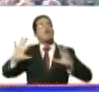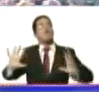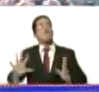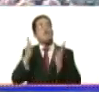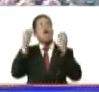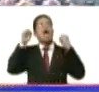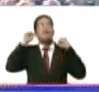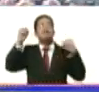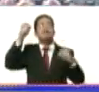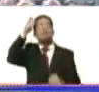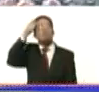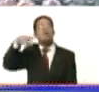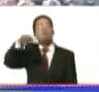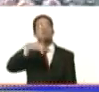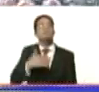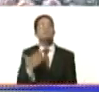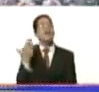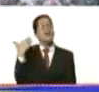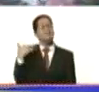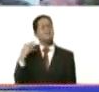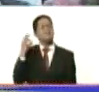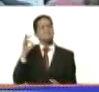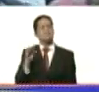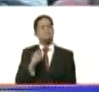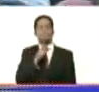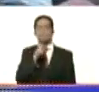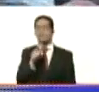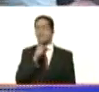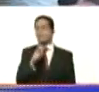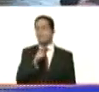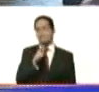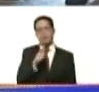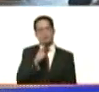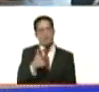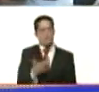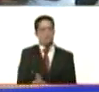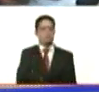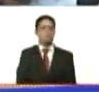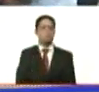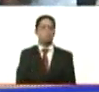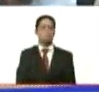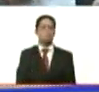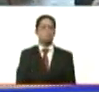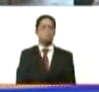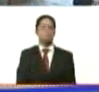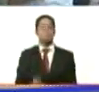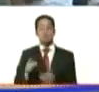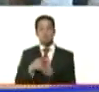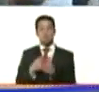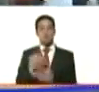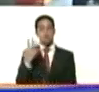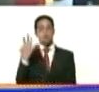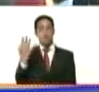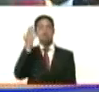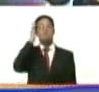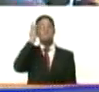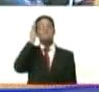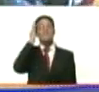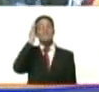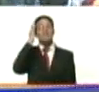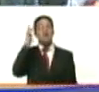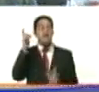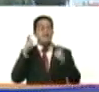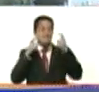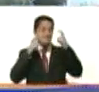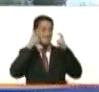El himno nacional siempre se cantó y se cantó mal la primera estrofa. Y desde el 4 de febrero, donde Chávez